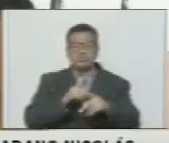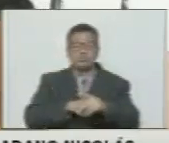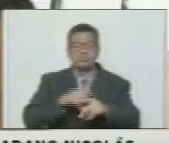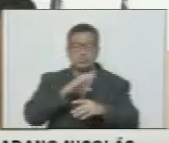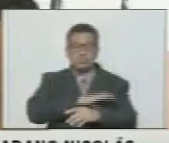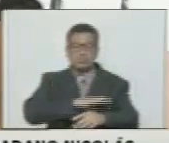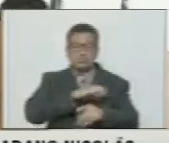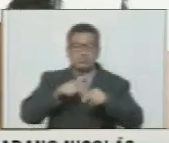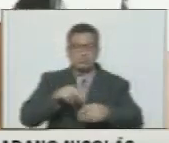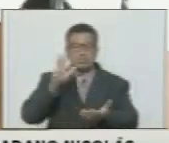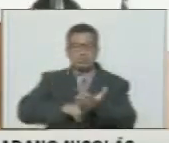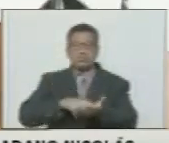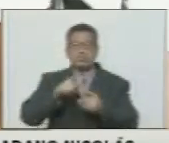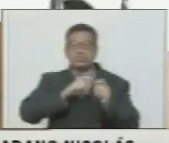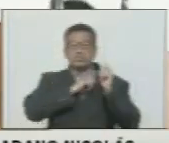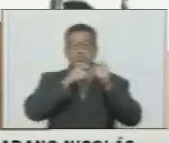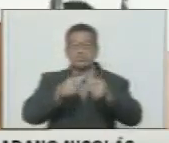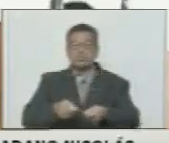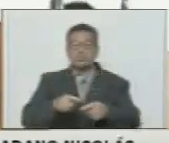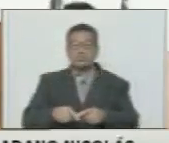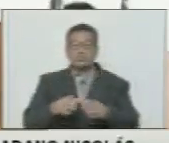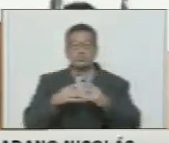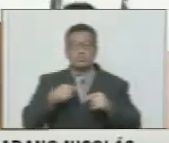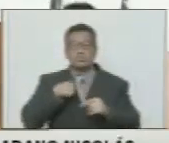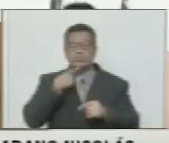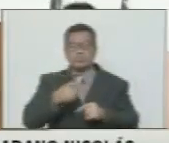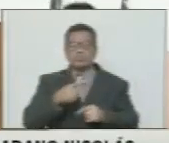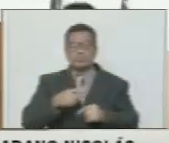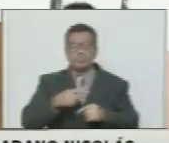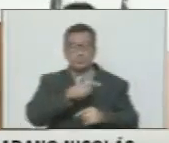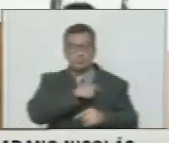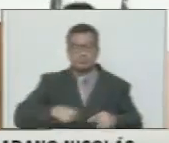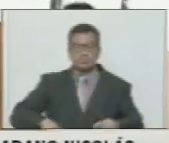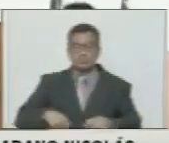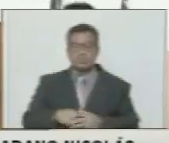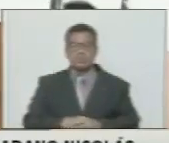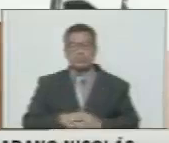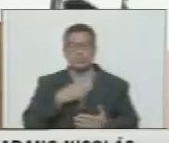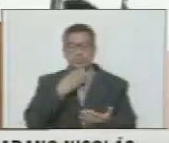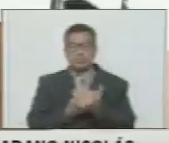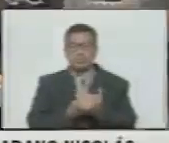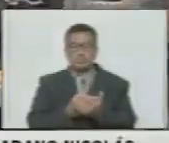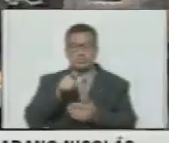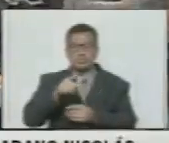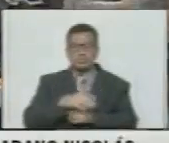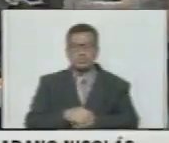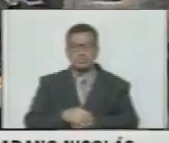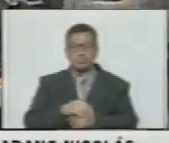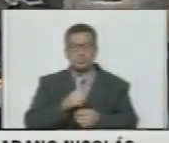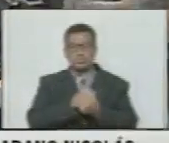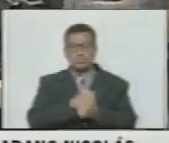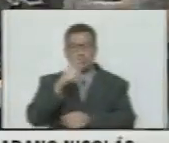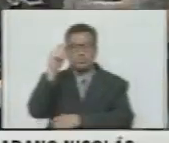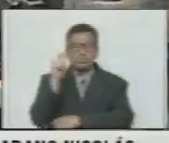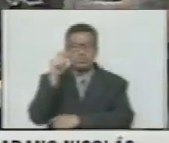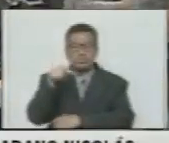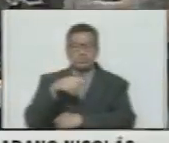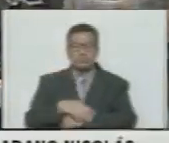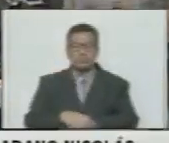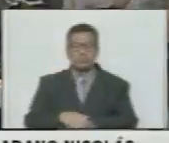que esta Cámara apruebe su designación. Es todo, señor presidente. Muchas gracias, querido